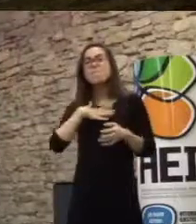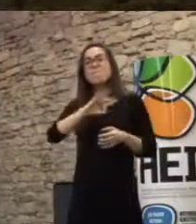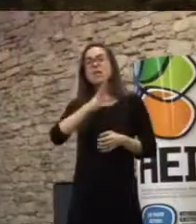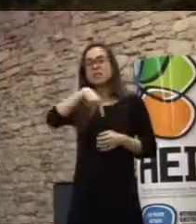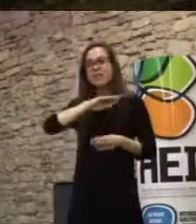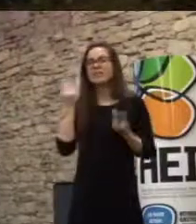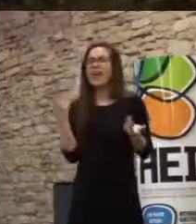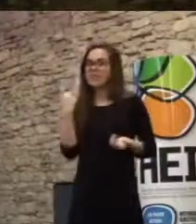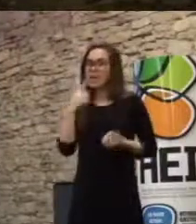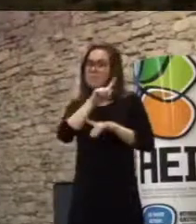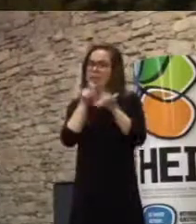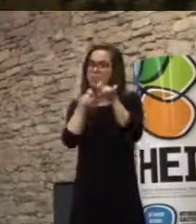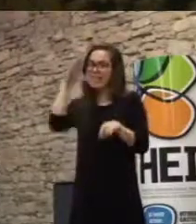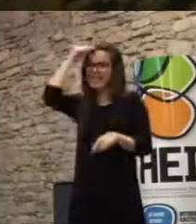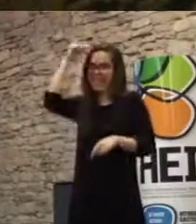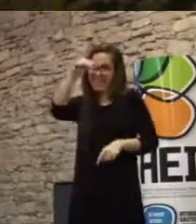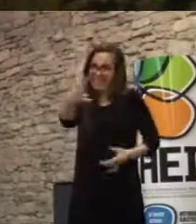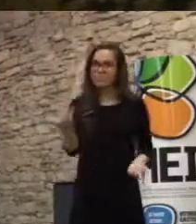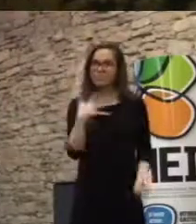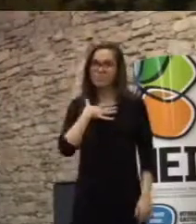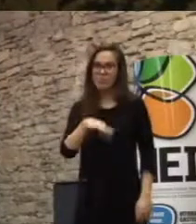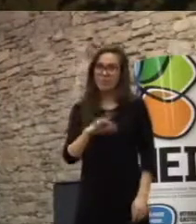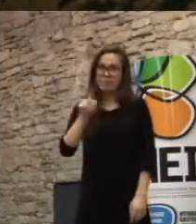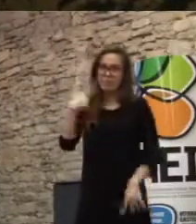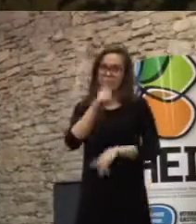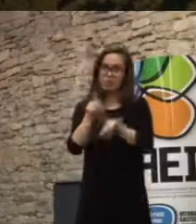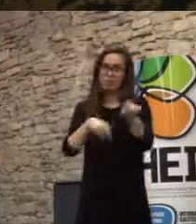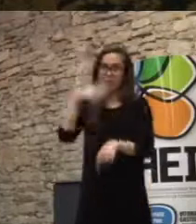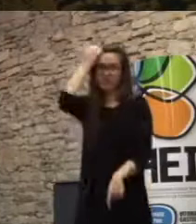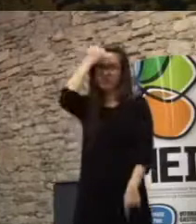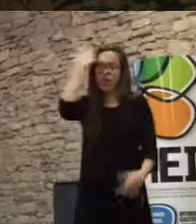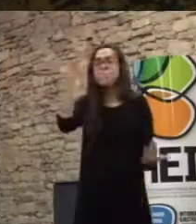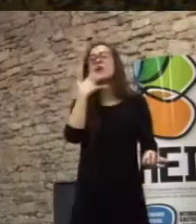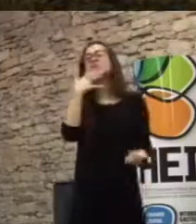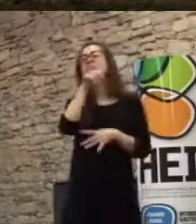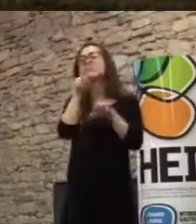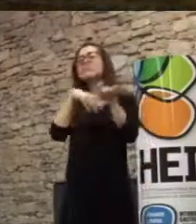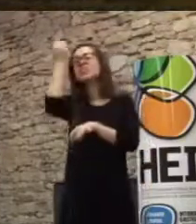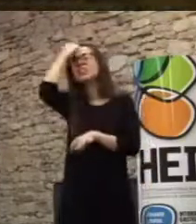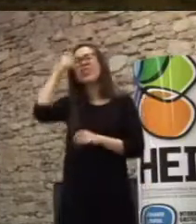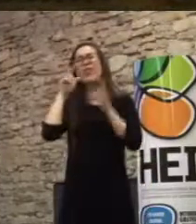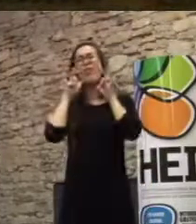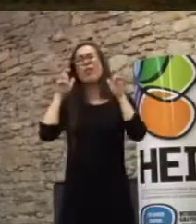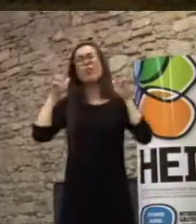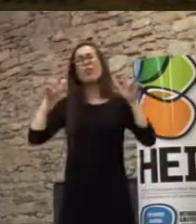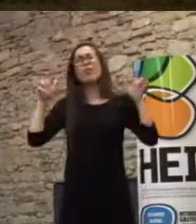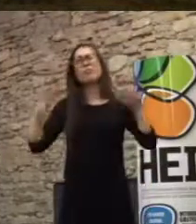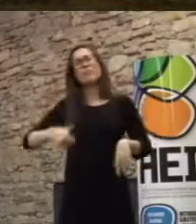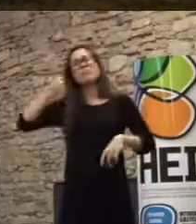inteligentes porque también podemos hacer preguntas estúpidas por ejemplo la pregunta estúpida es porque cada día estoy más gordo